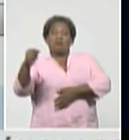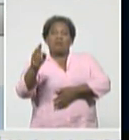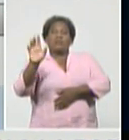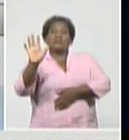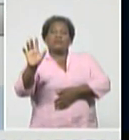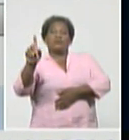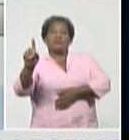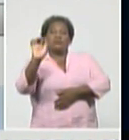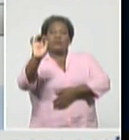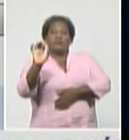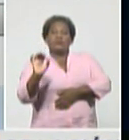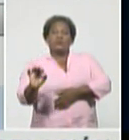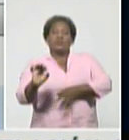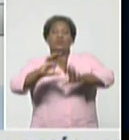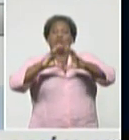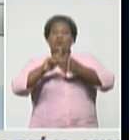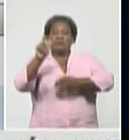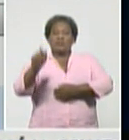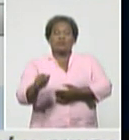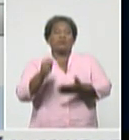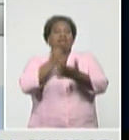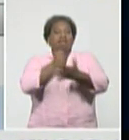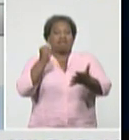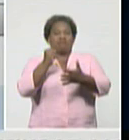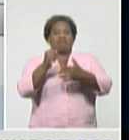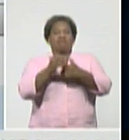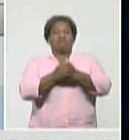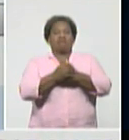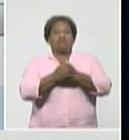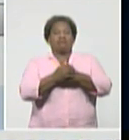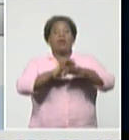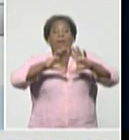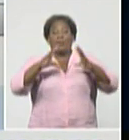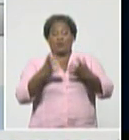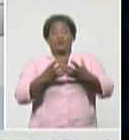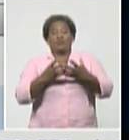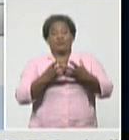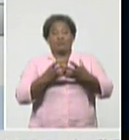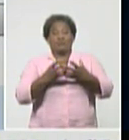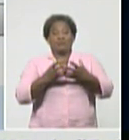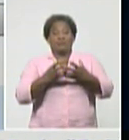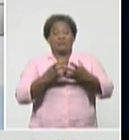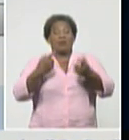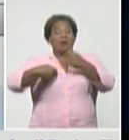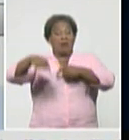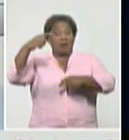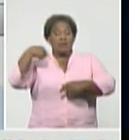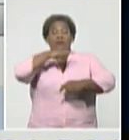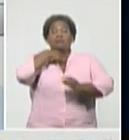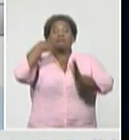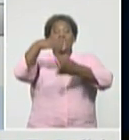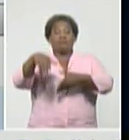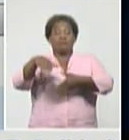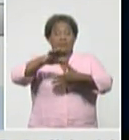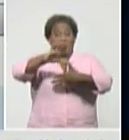53,51% de todos los casos confirmados en el mundo. Ayer fallecieron en nuestra